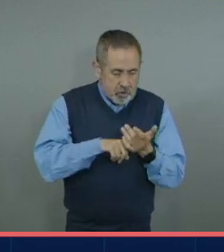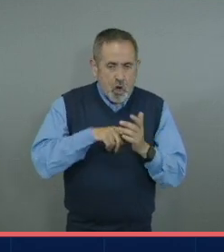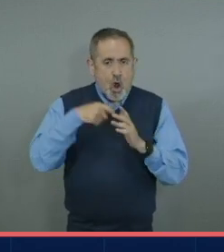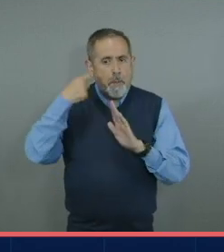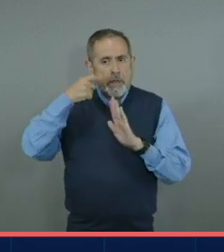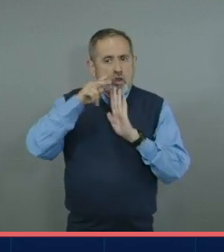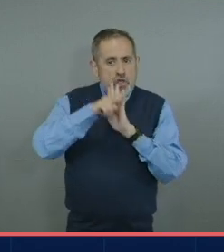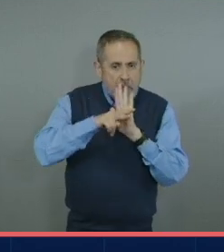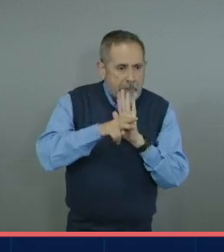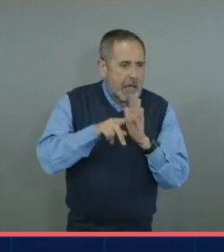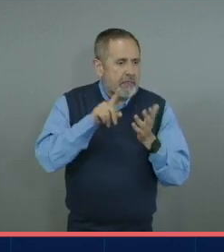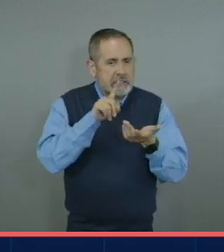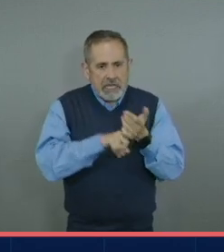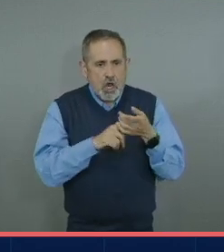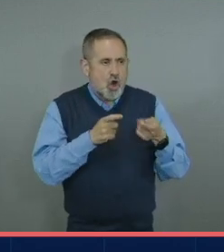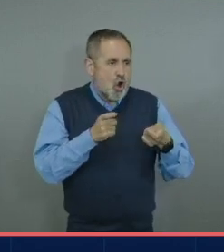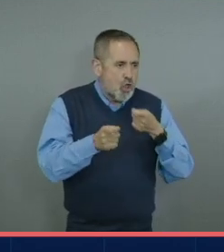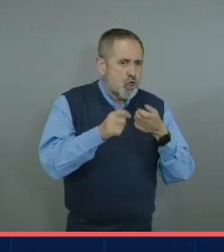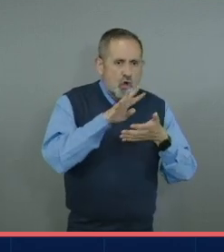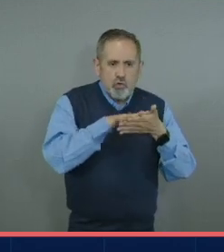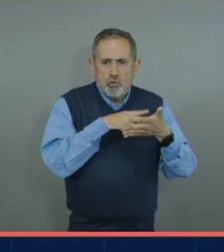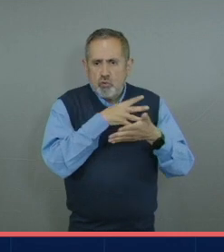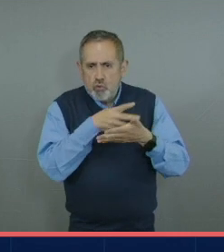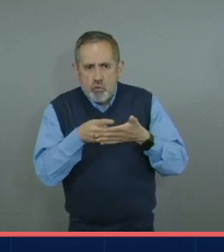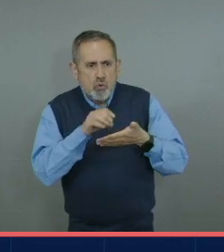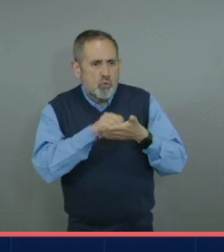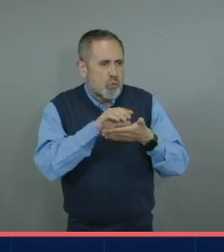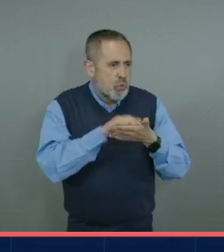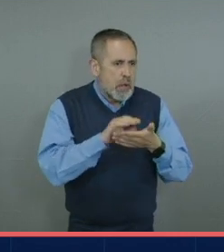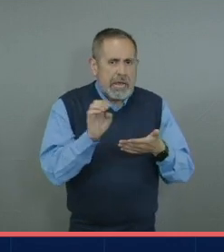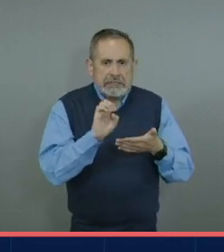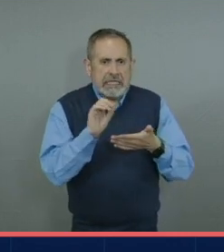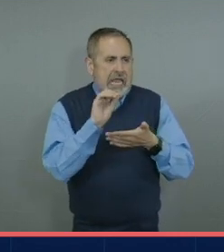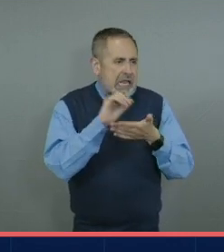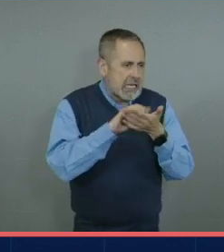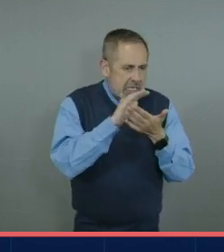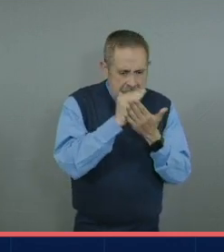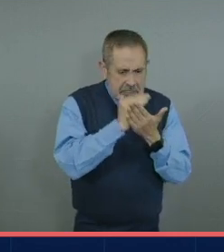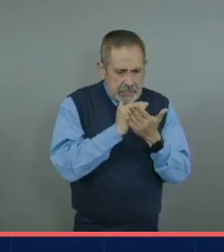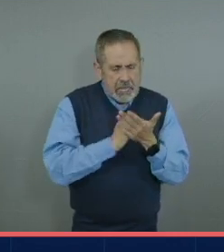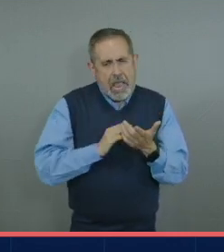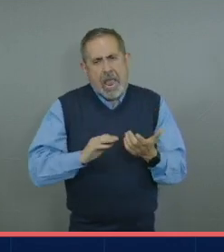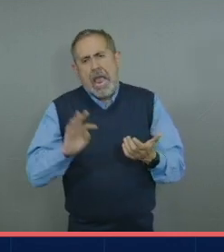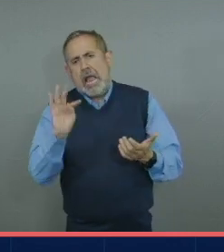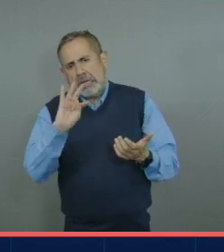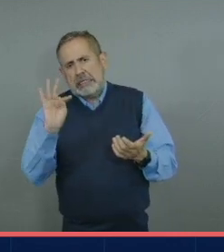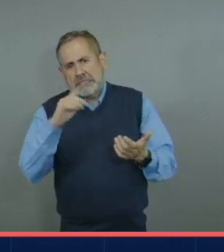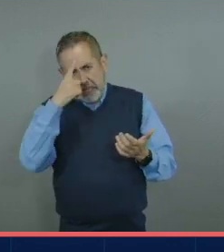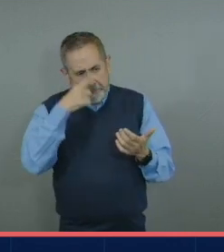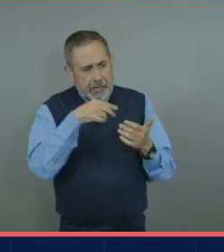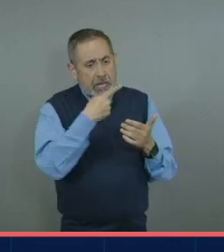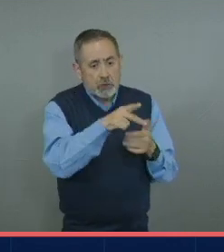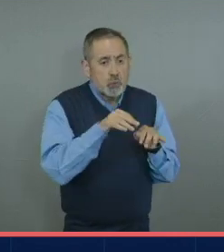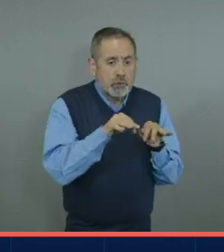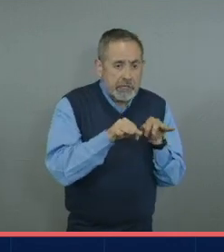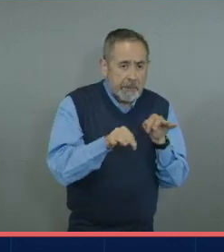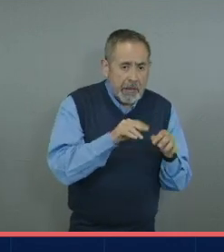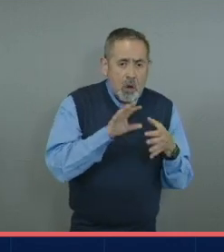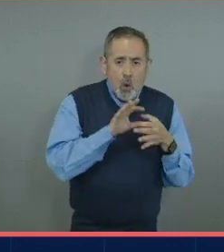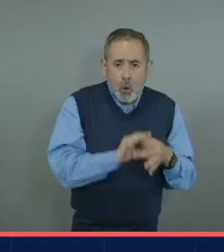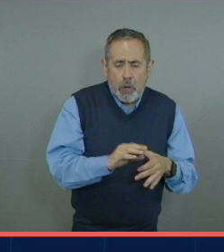videollamadas, porque ahí tiene un control de su inventario, porque ahí utiliza aplicaciones que le ayudan a ser más productiva a su